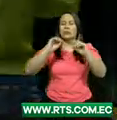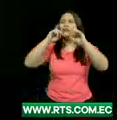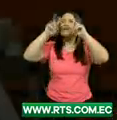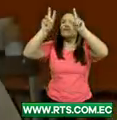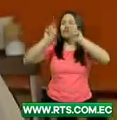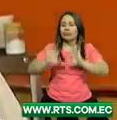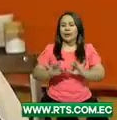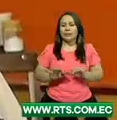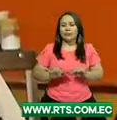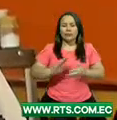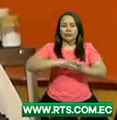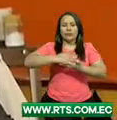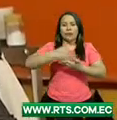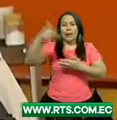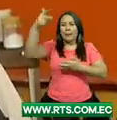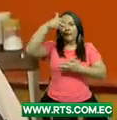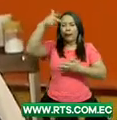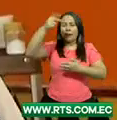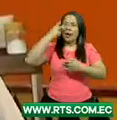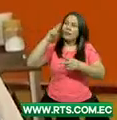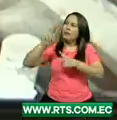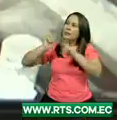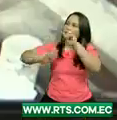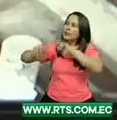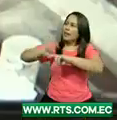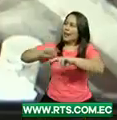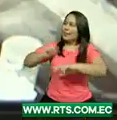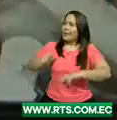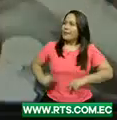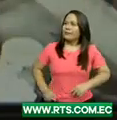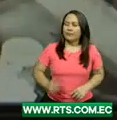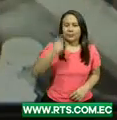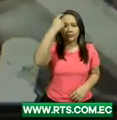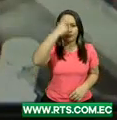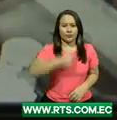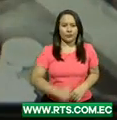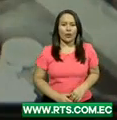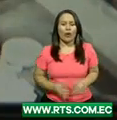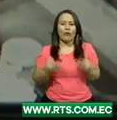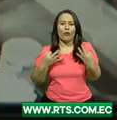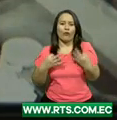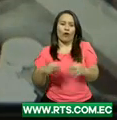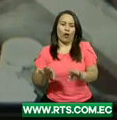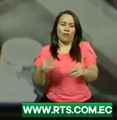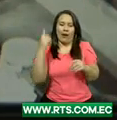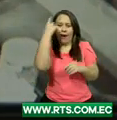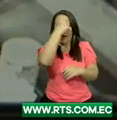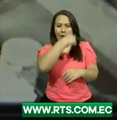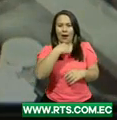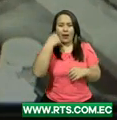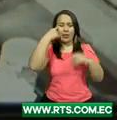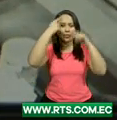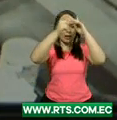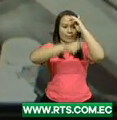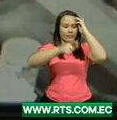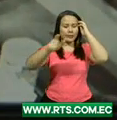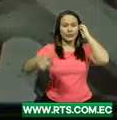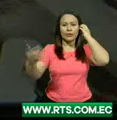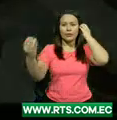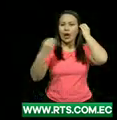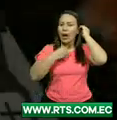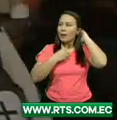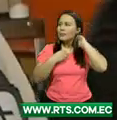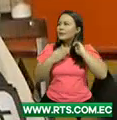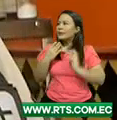un ciudadano y se va empezaría a hacer a trabajar con las investigaciones para tratar dar con el paradero de esta persona de igual forma al momento de parte del